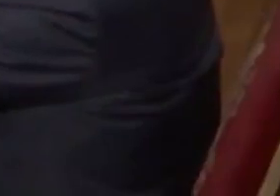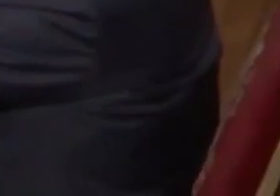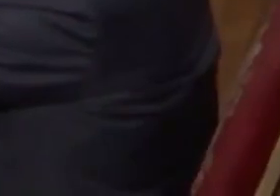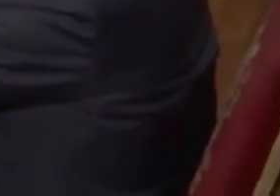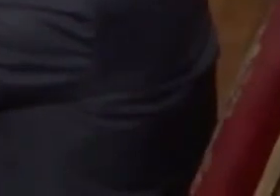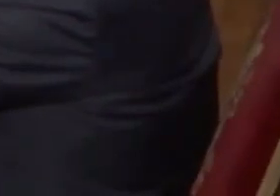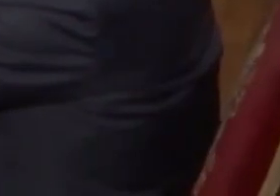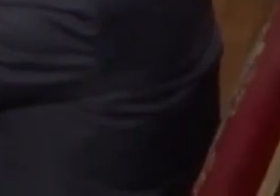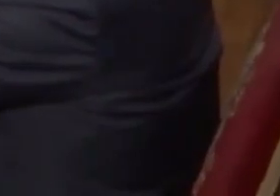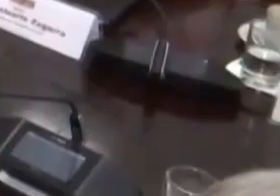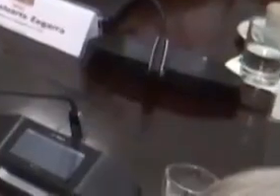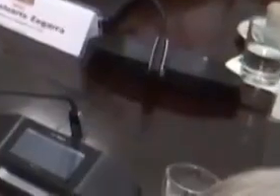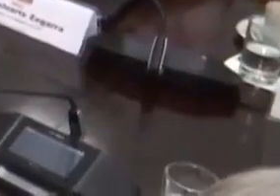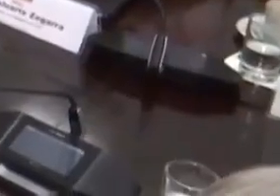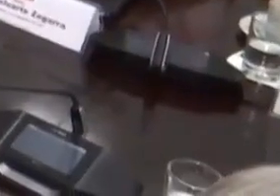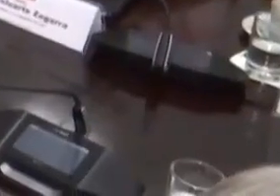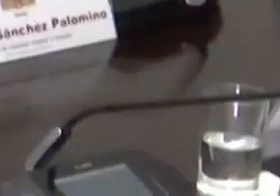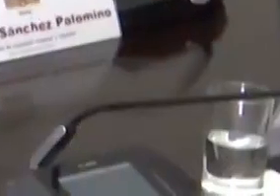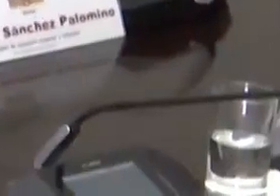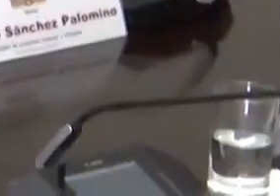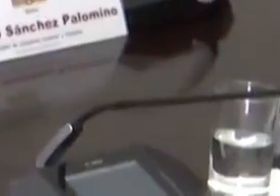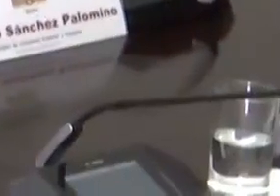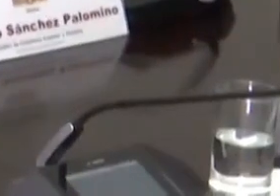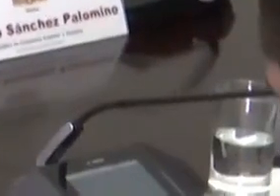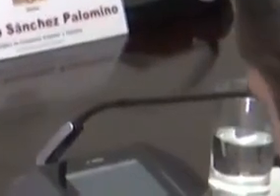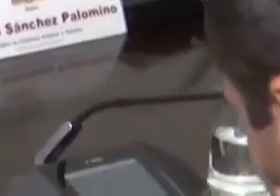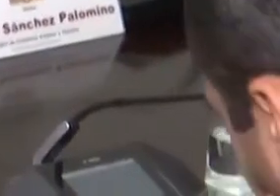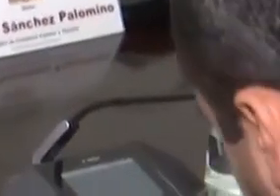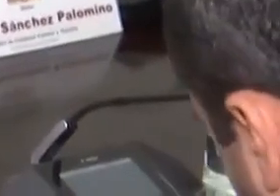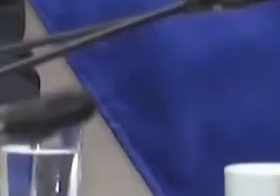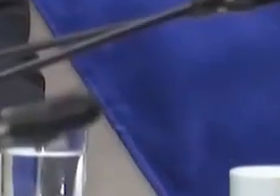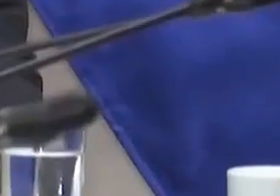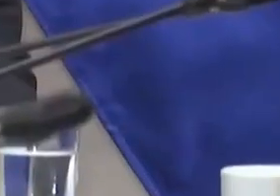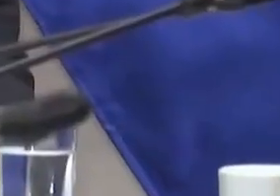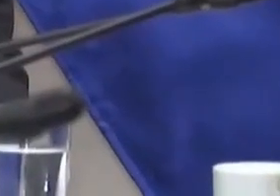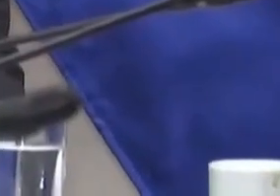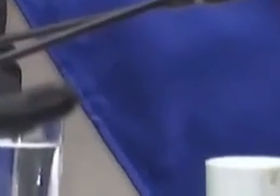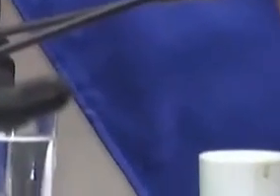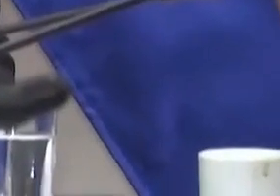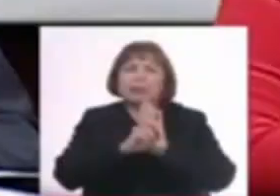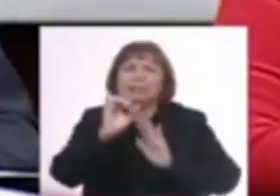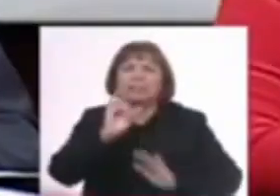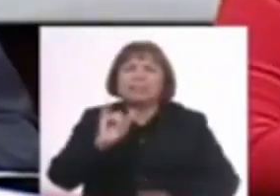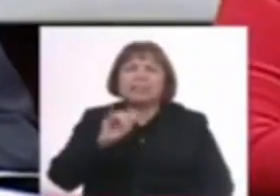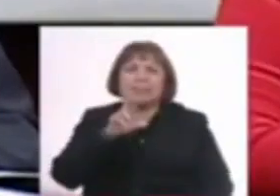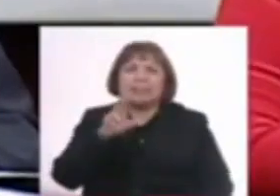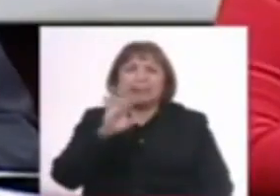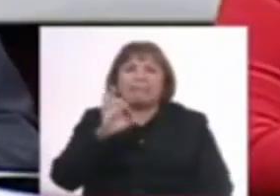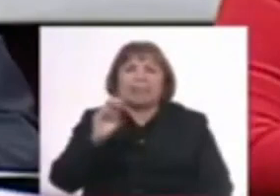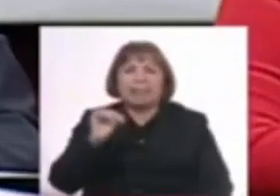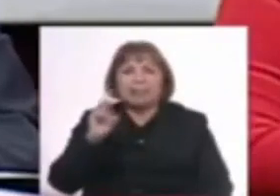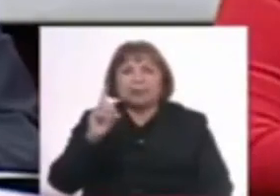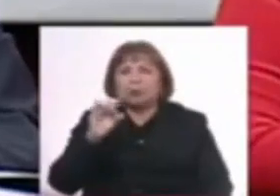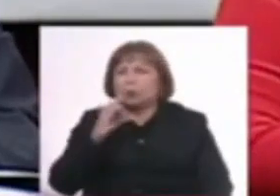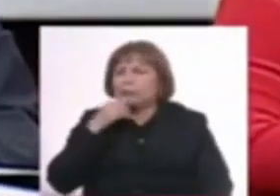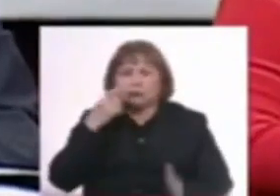nos ha hecho entrar en fricciones es el asunto de la el cambio de la Constitución y el referéndum es un